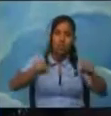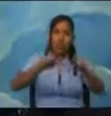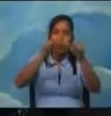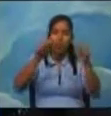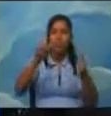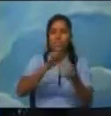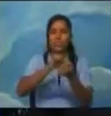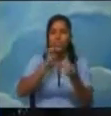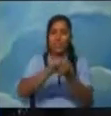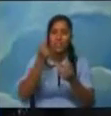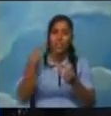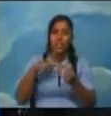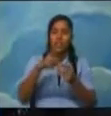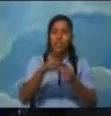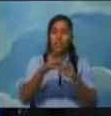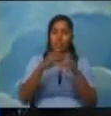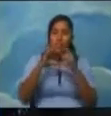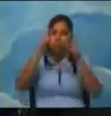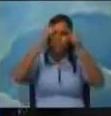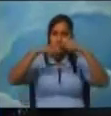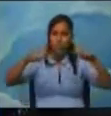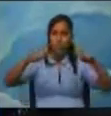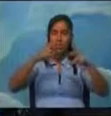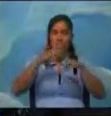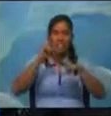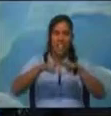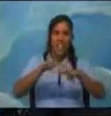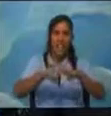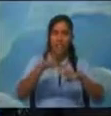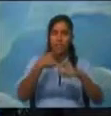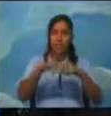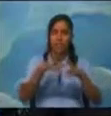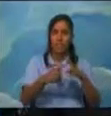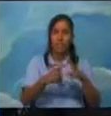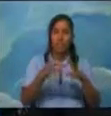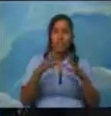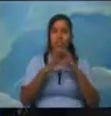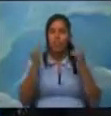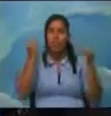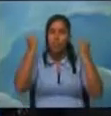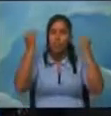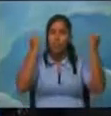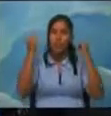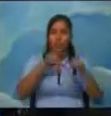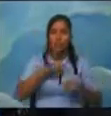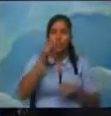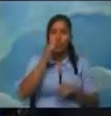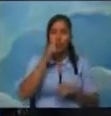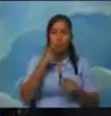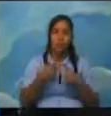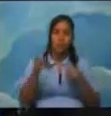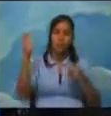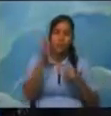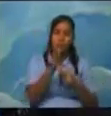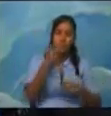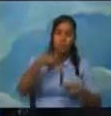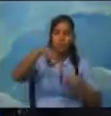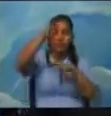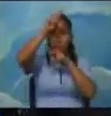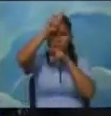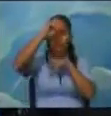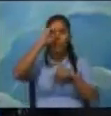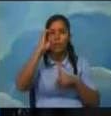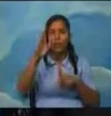yeso. Tenía uno de sombrero, tenía otro negro, tenía diferente de la imaginación del hombre. Pero vino y se arrepintió y Dios